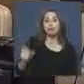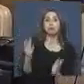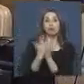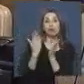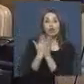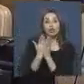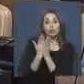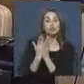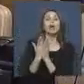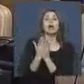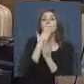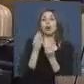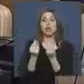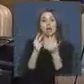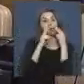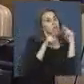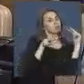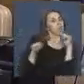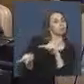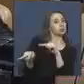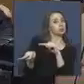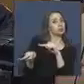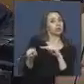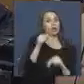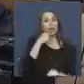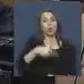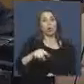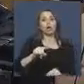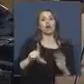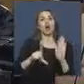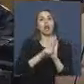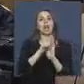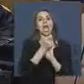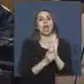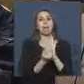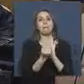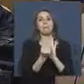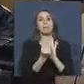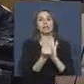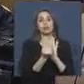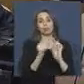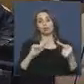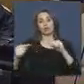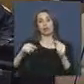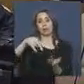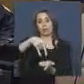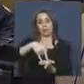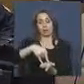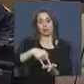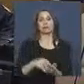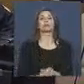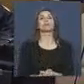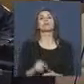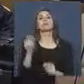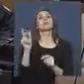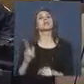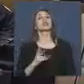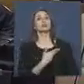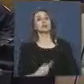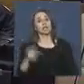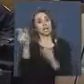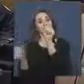es importante echar una mirada, ya que estamos próximos a la ley de presupuesto, a este tema. Señor Presidente, ellos reclaman,